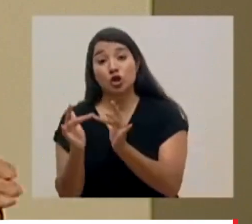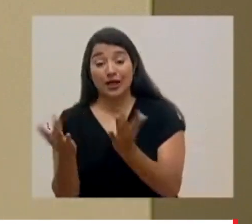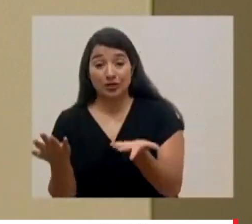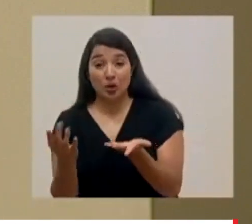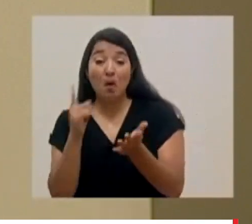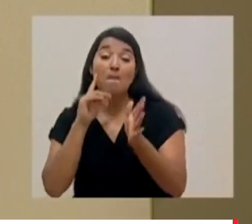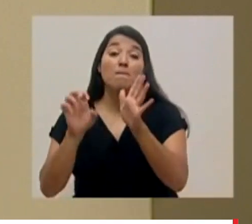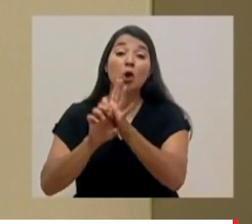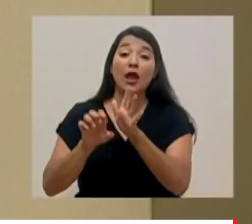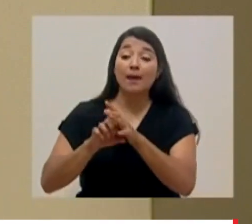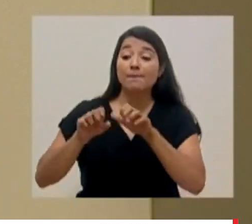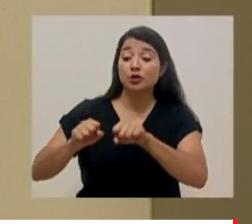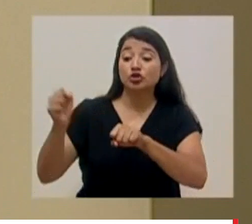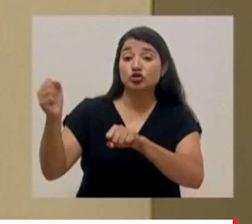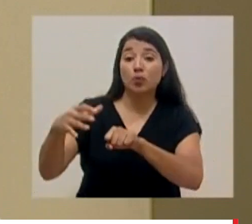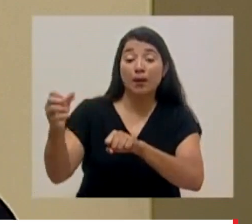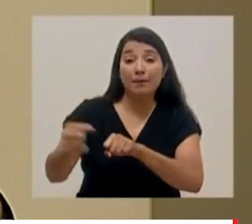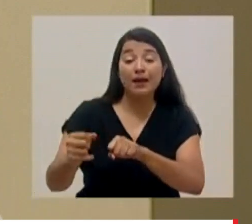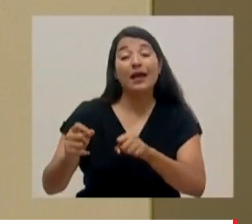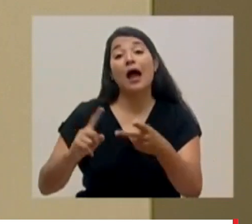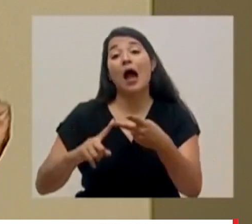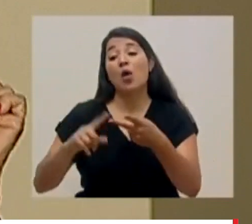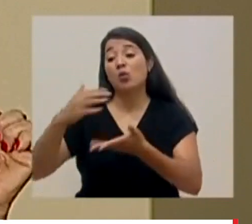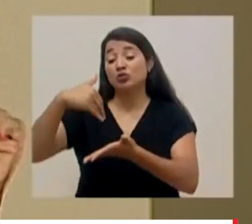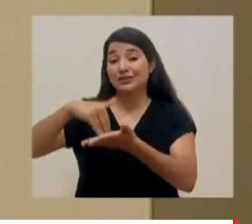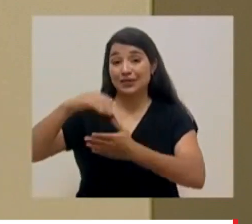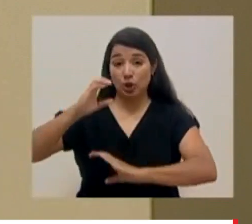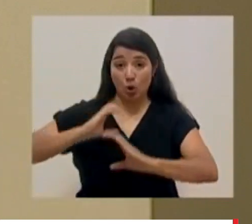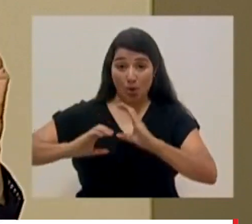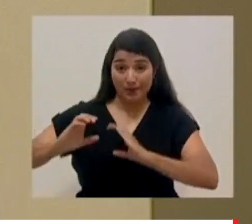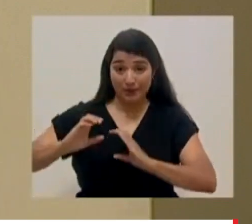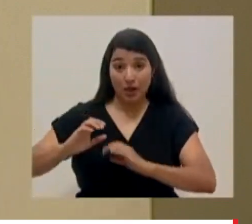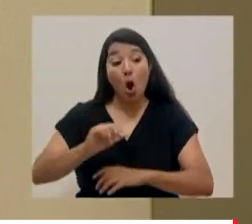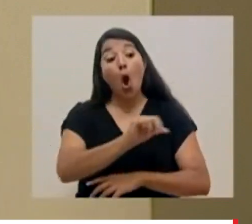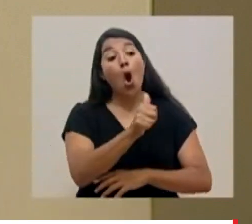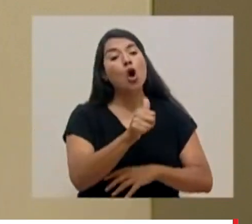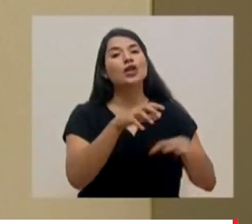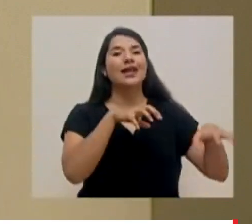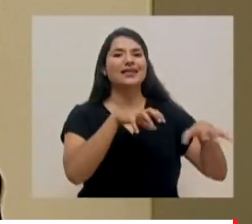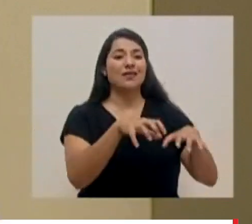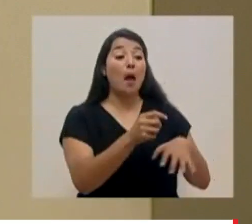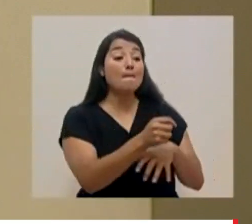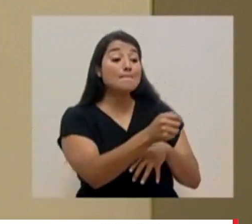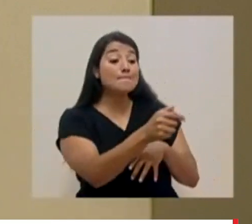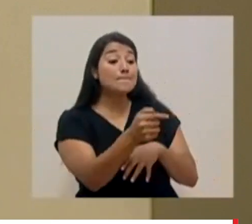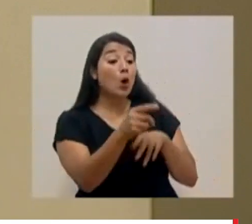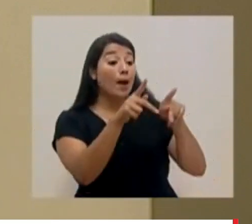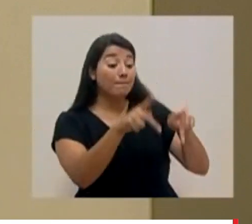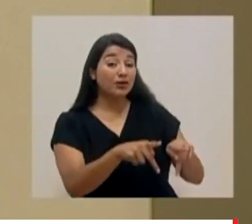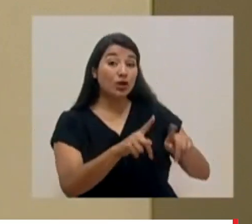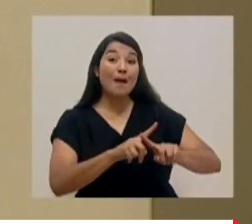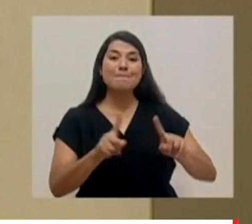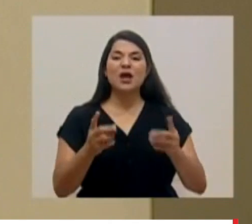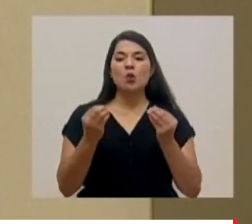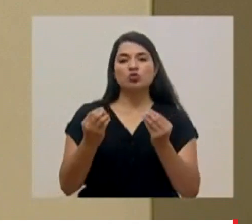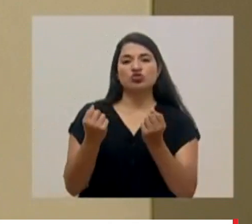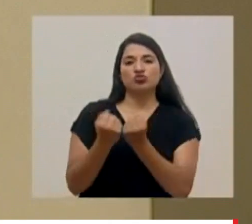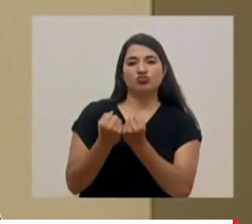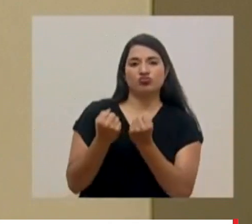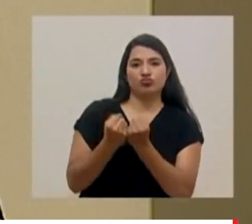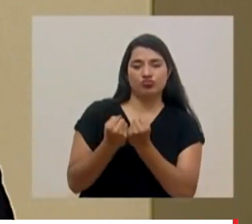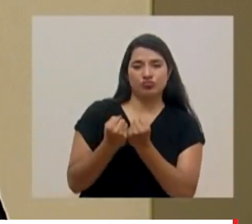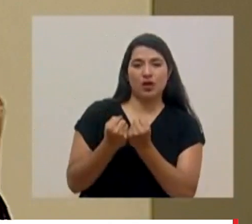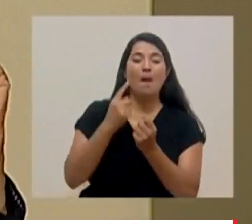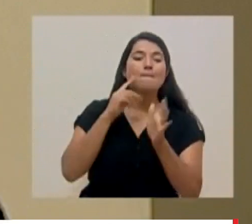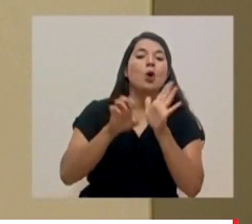supermercados, tránsito en los centros comerciales, y hay actividades de poca gente y mucho contacto, por ejemplo, las salas de belleza. Entonces